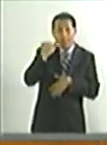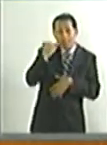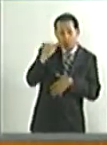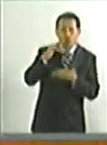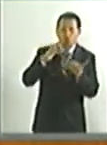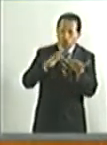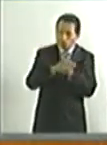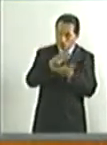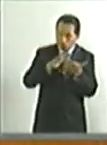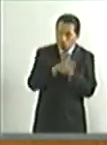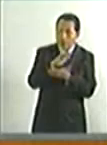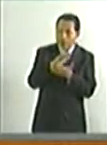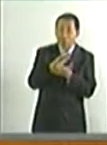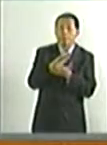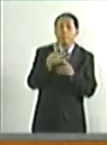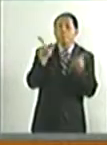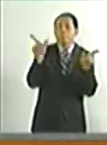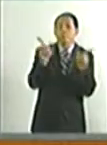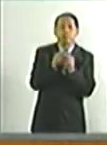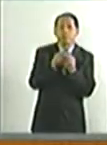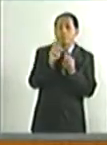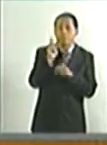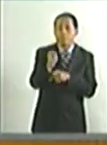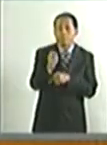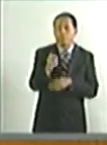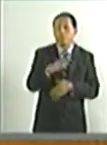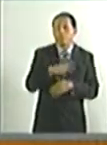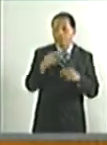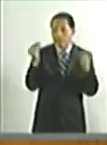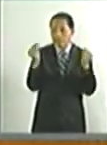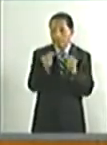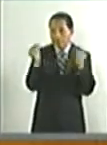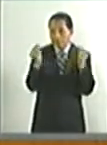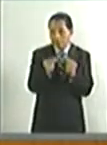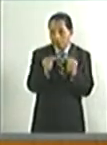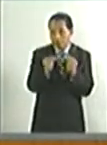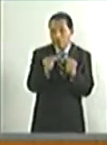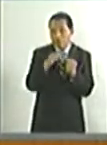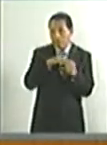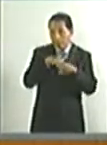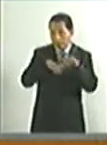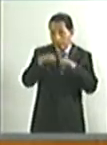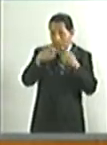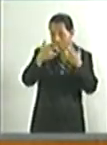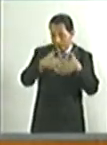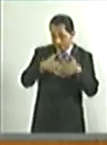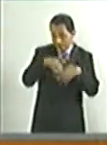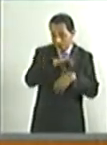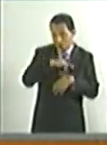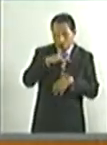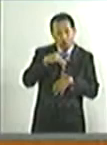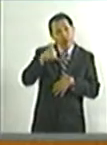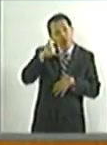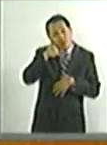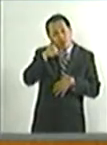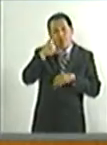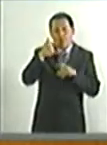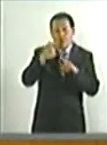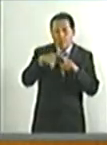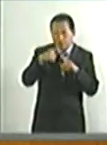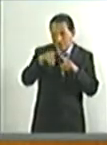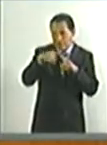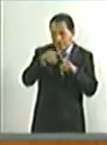telecomunicaciones. En pocas palabras, necesitamos que las empresas de telecomunicaciones